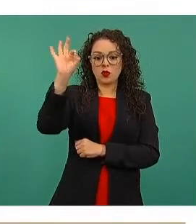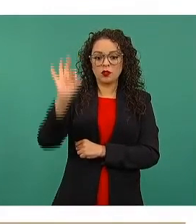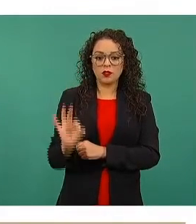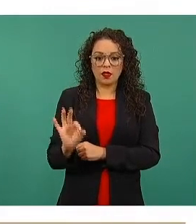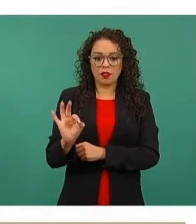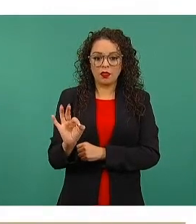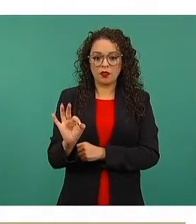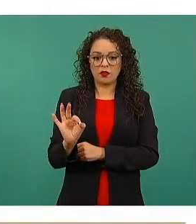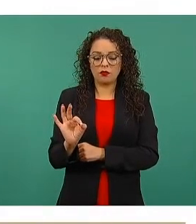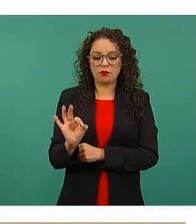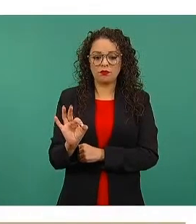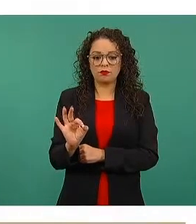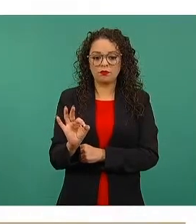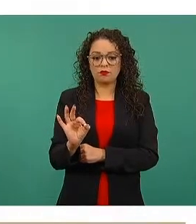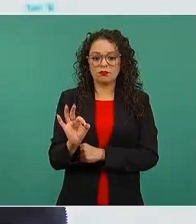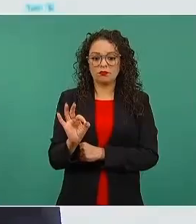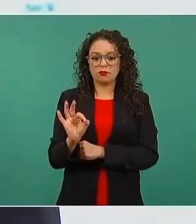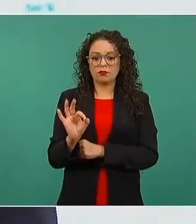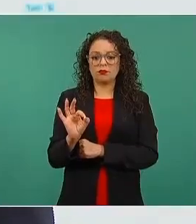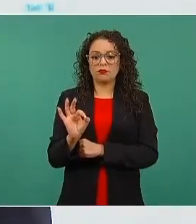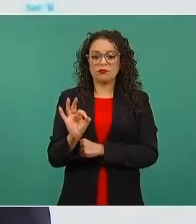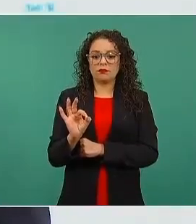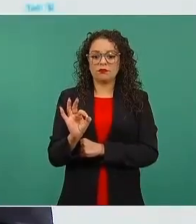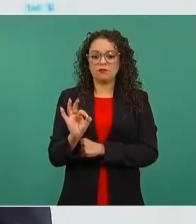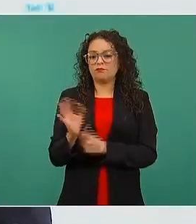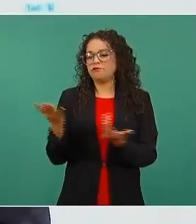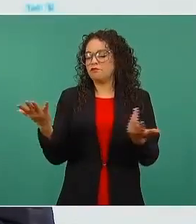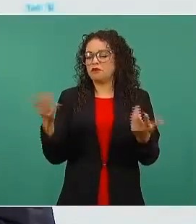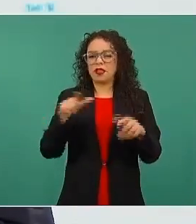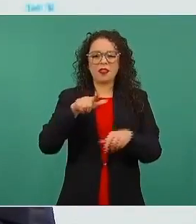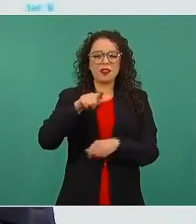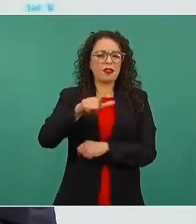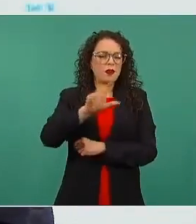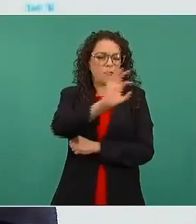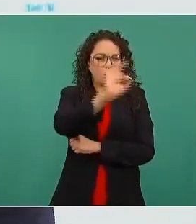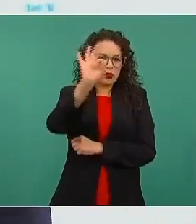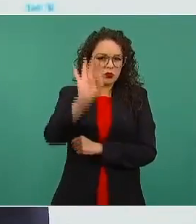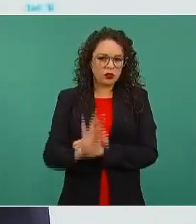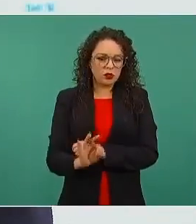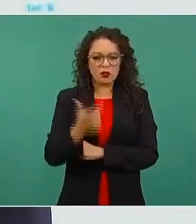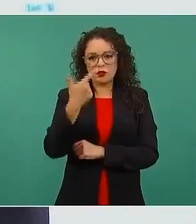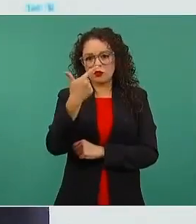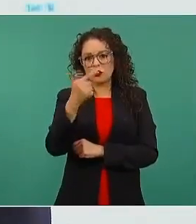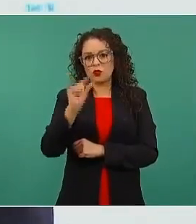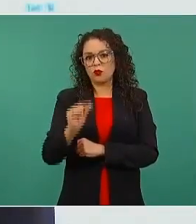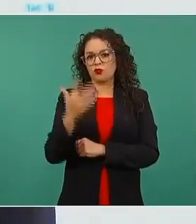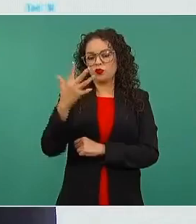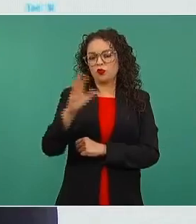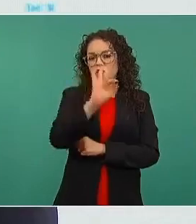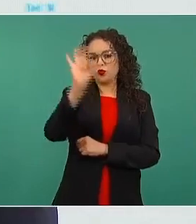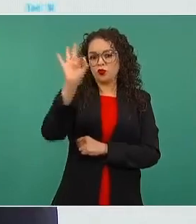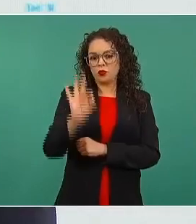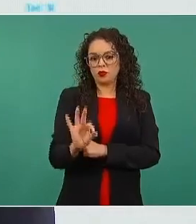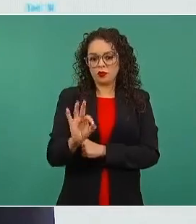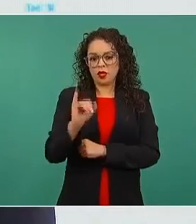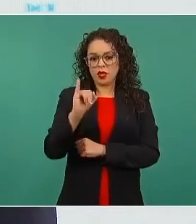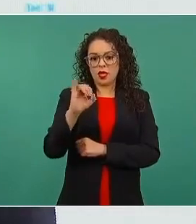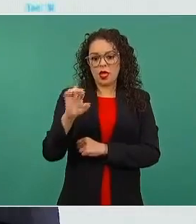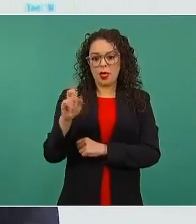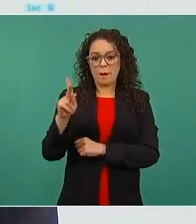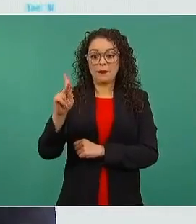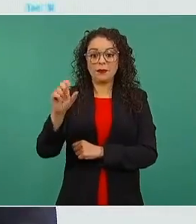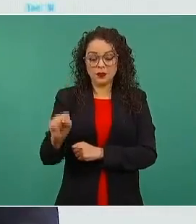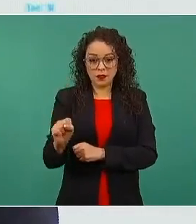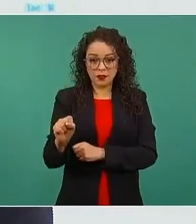82.47%, ya solamente un 17% y 7.5% del IEPS es lo que se